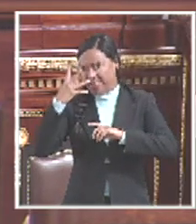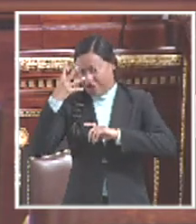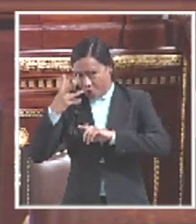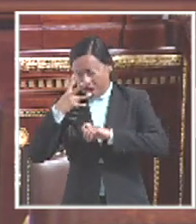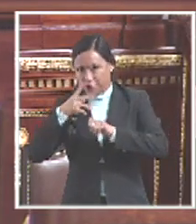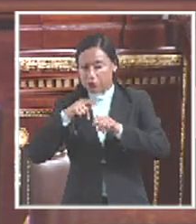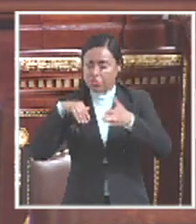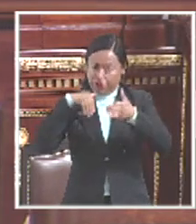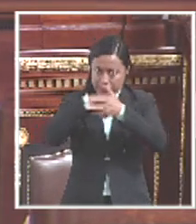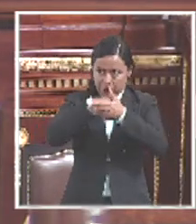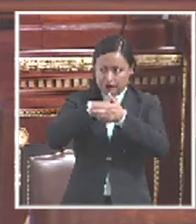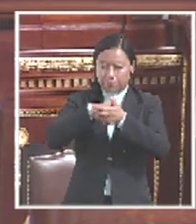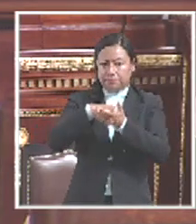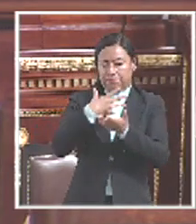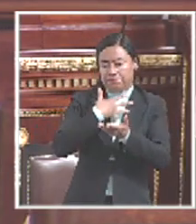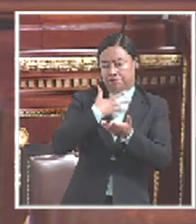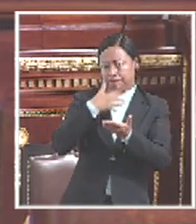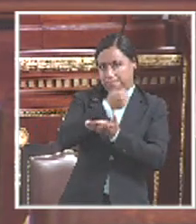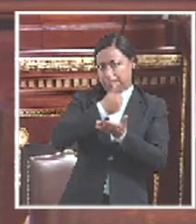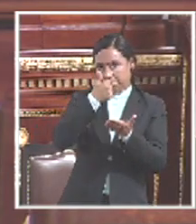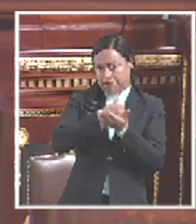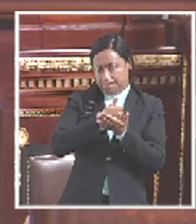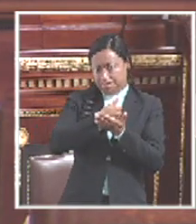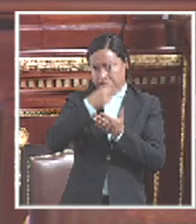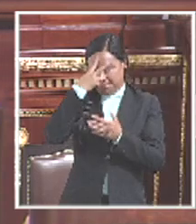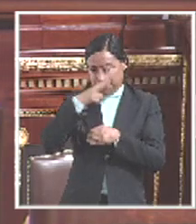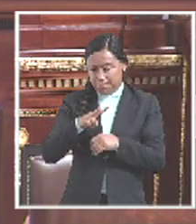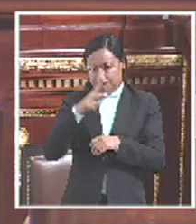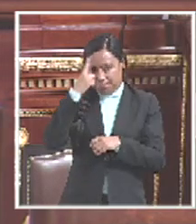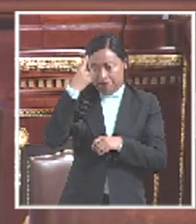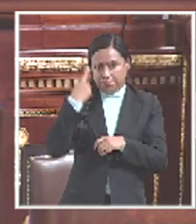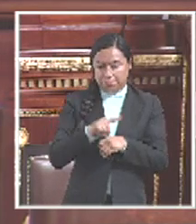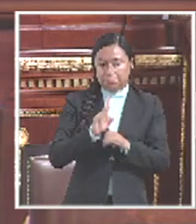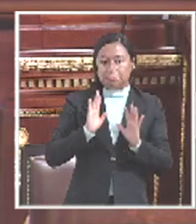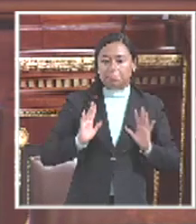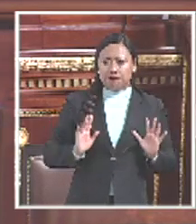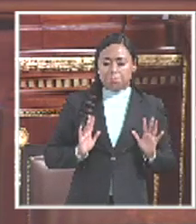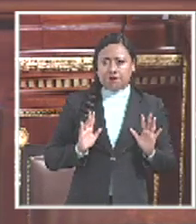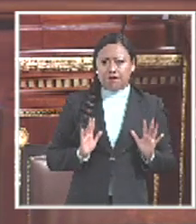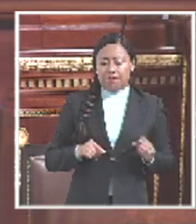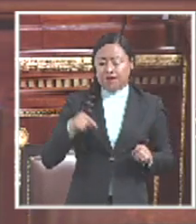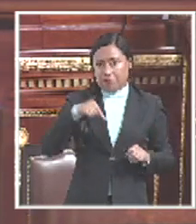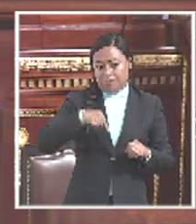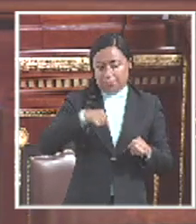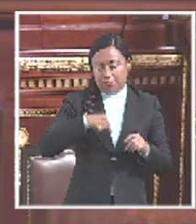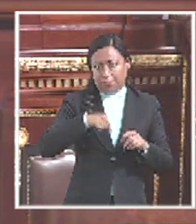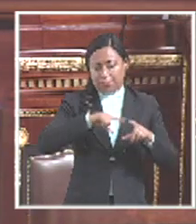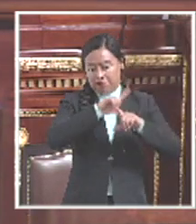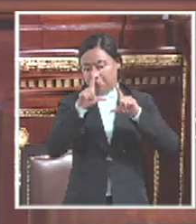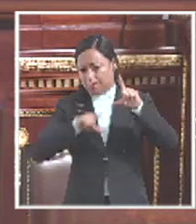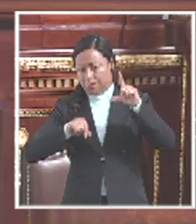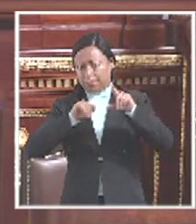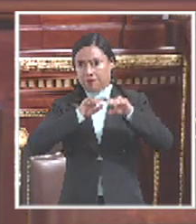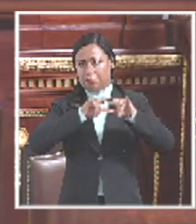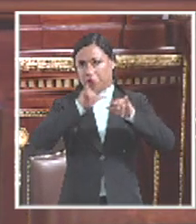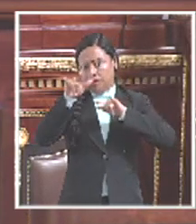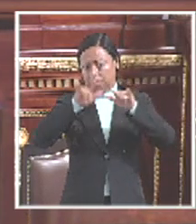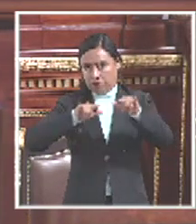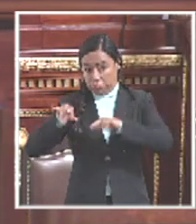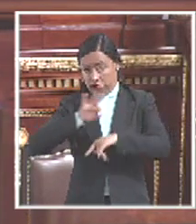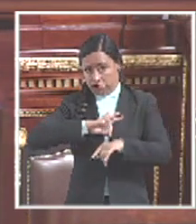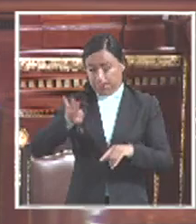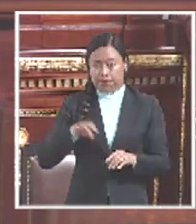para garantizar el arribo y la salida de la misma a diferentes partes de la República. En